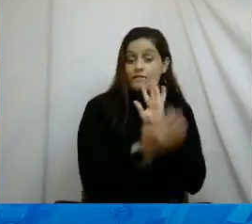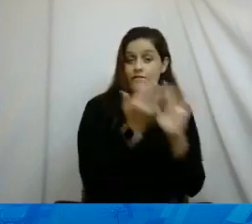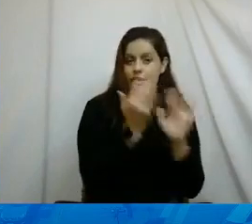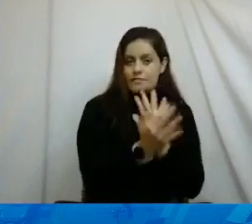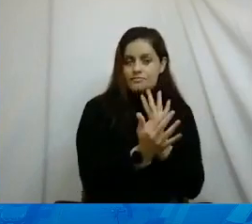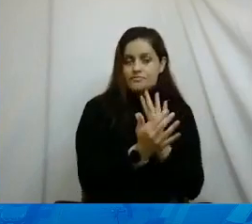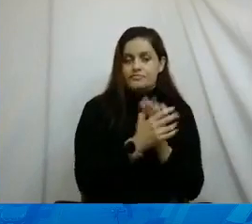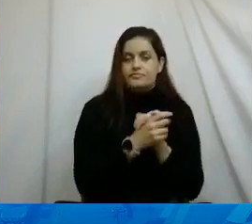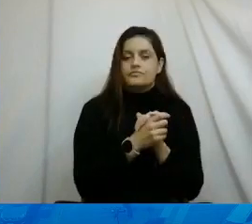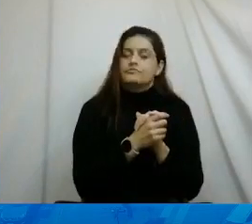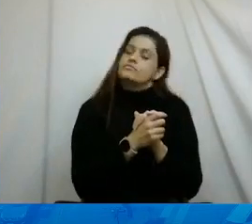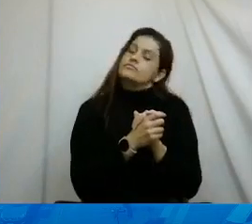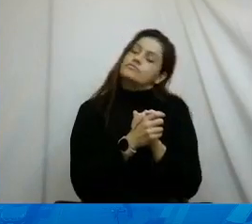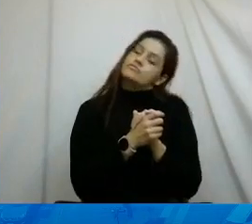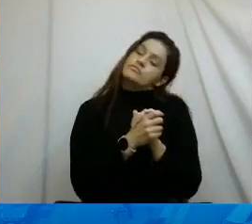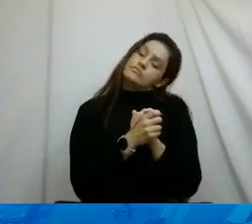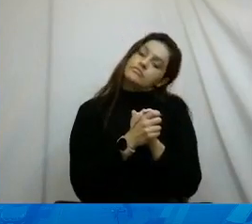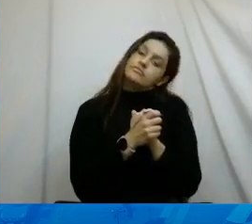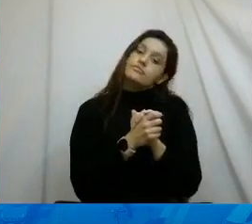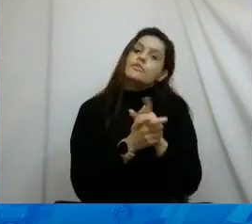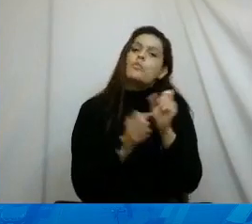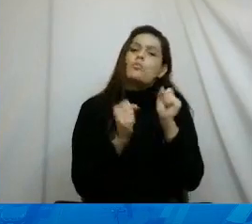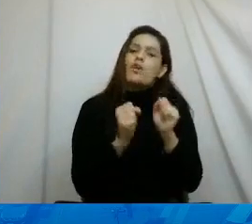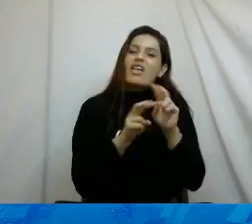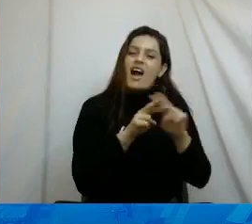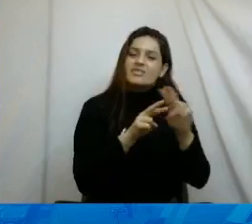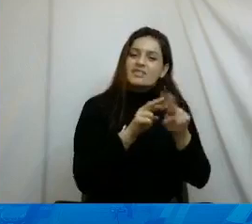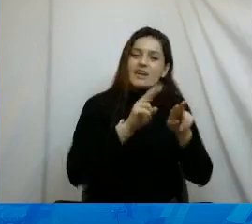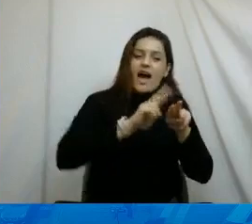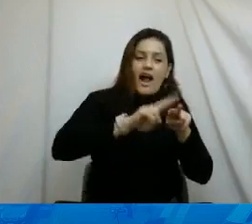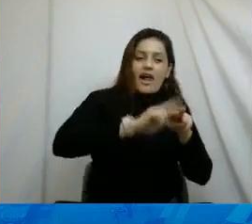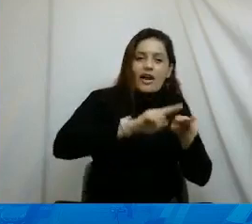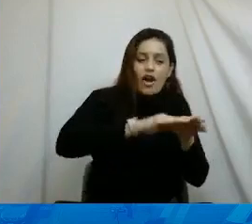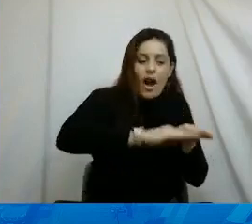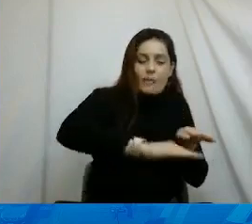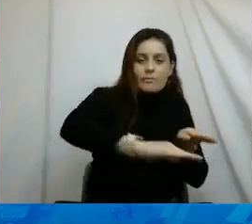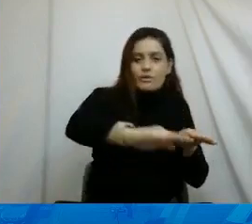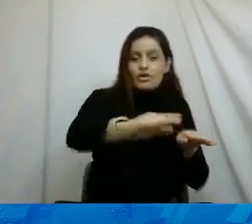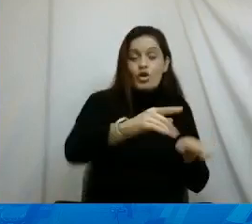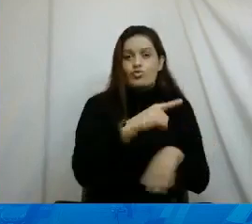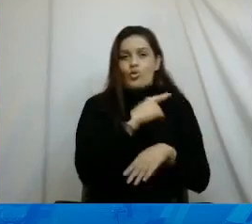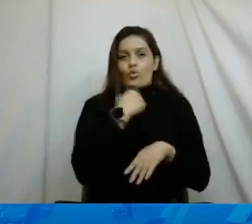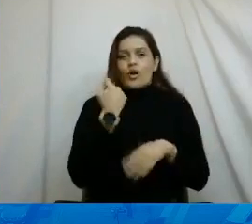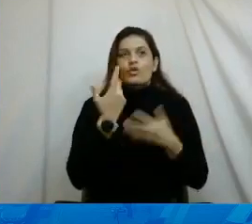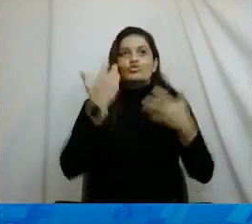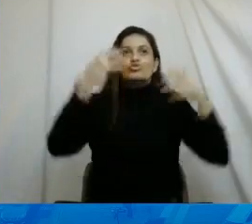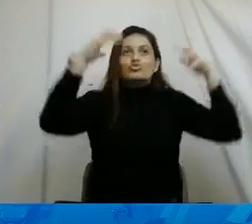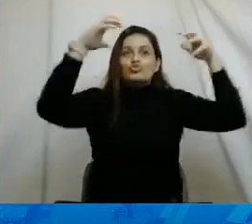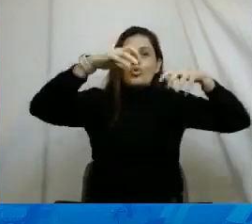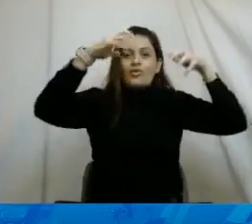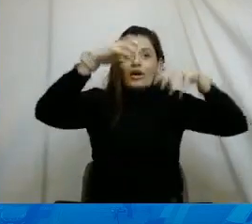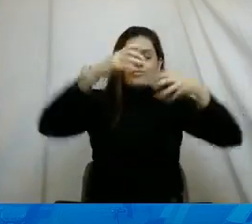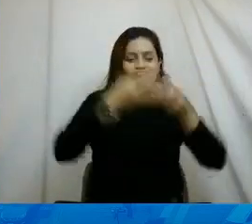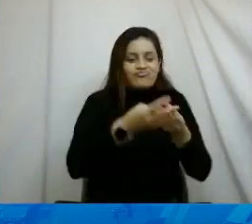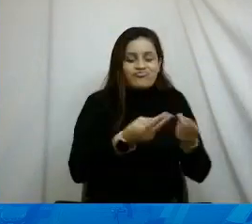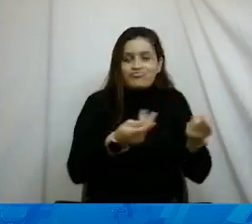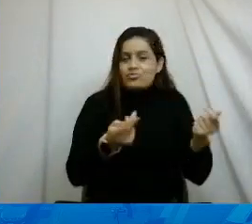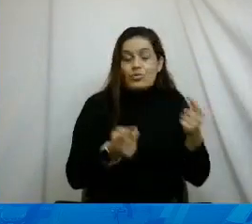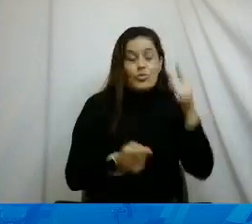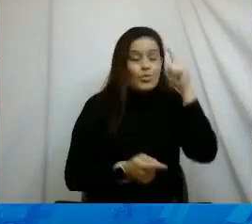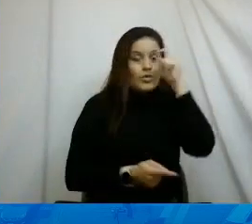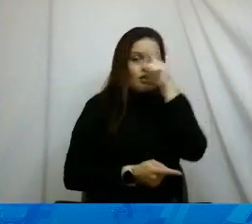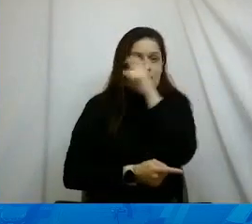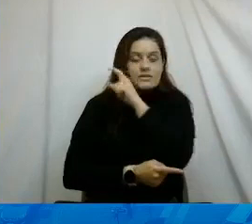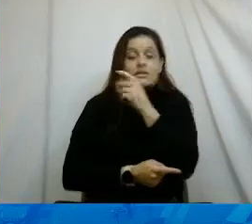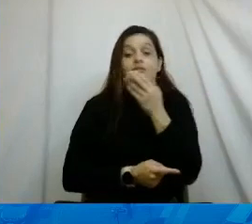gustaría de que se hiciera arreglo del camino, porque es imposible después de las lluvias, es muy complicado. Y junto con esto